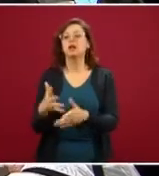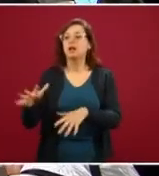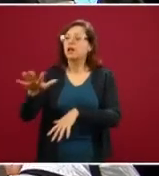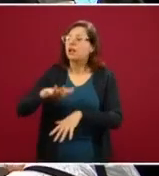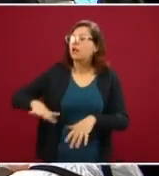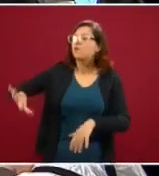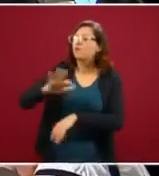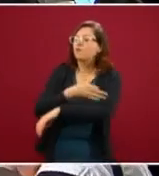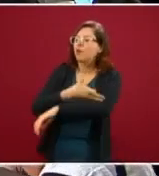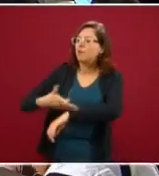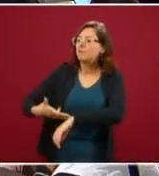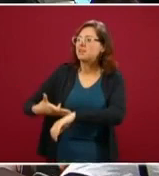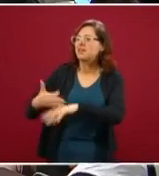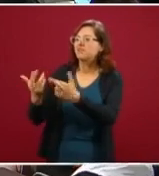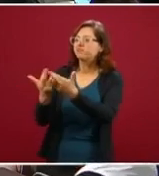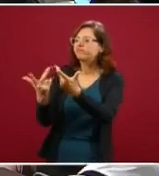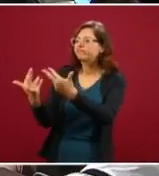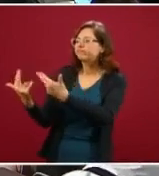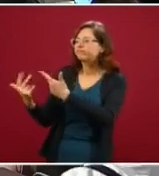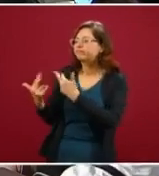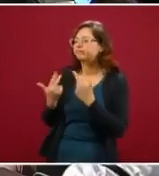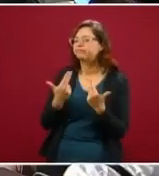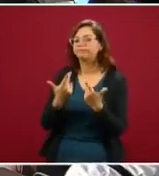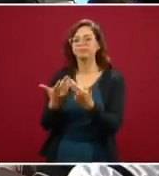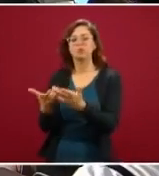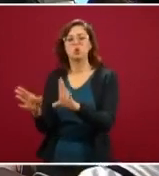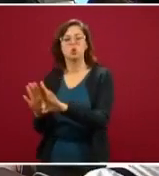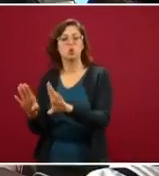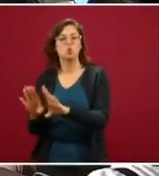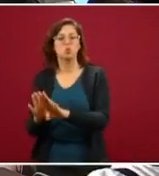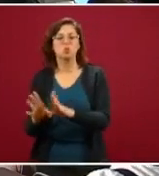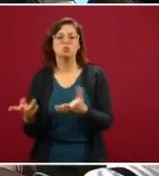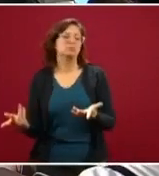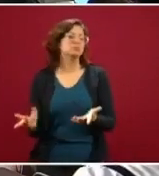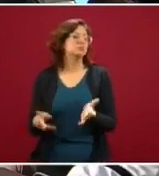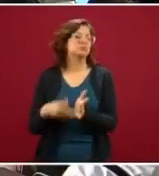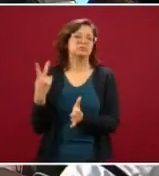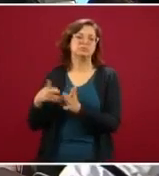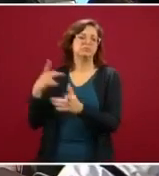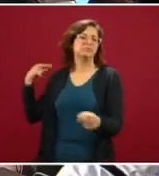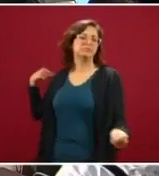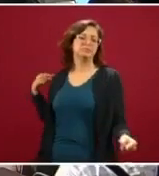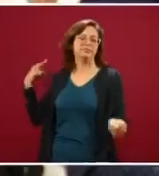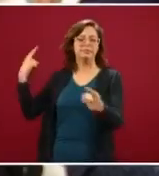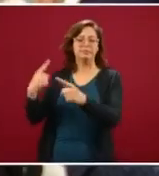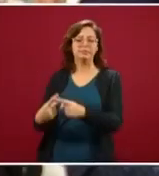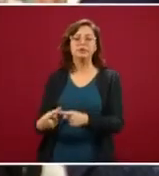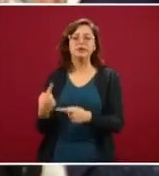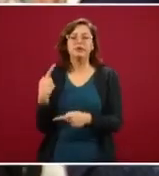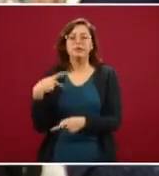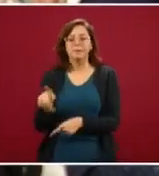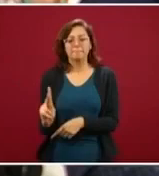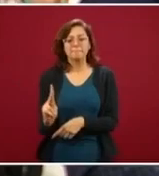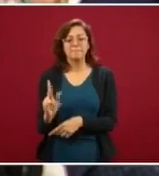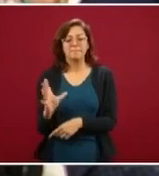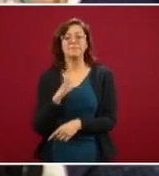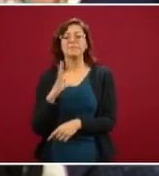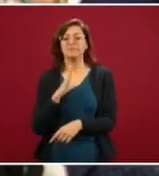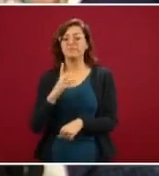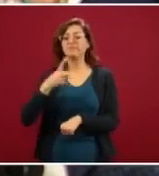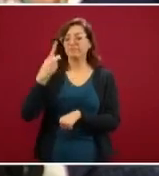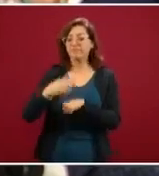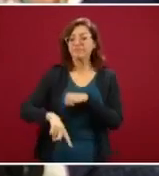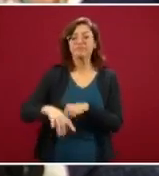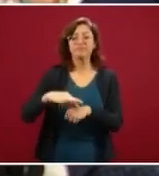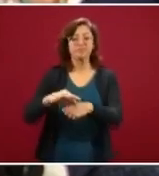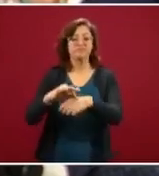de dañado en nuestro país por todo lo que se ha planteado aquí, que no voy a repetir, por supuesto, pero que hay un daño real y